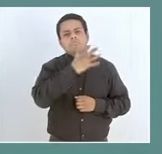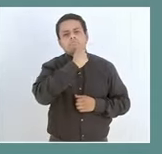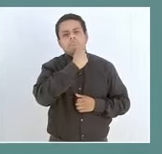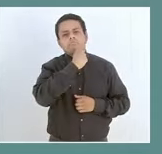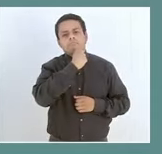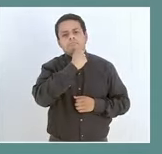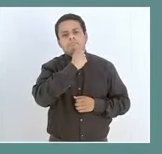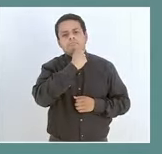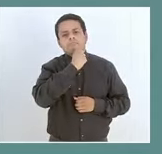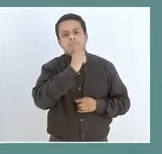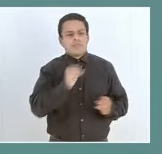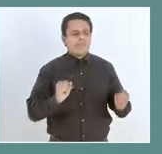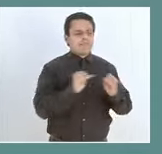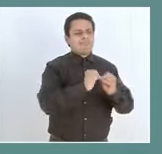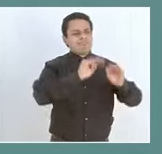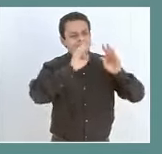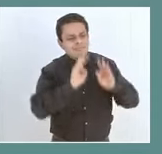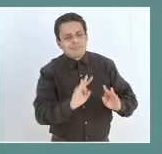consolidó como institución,